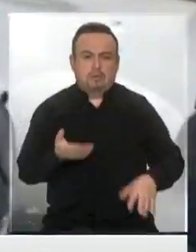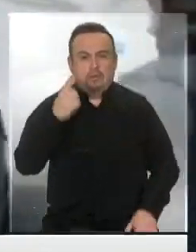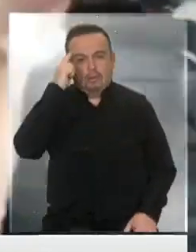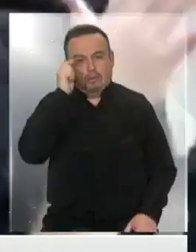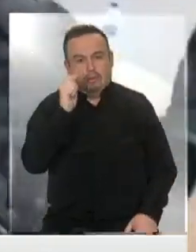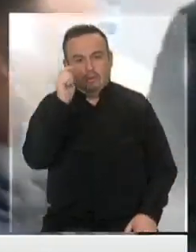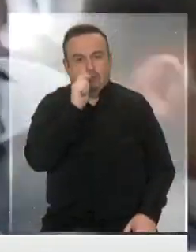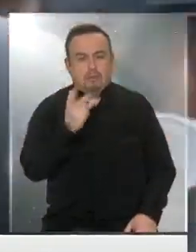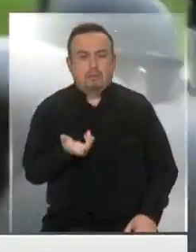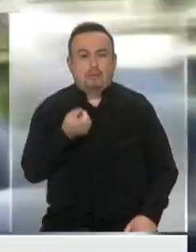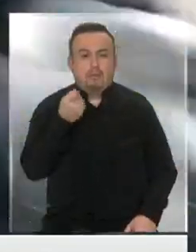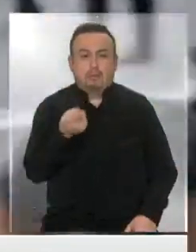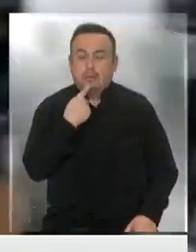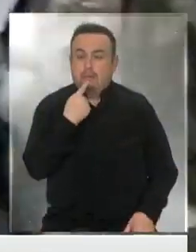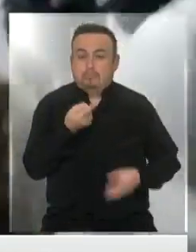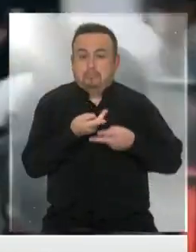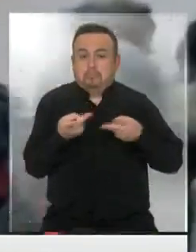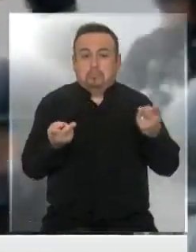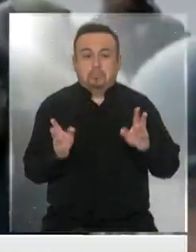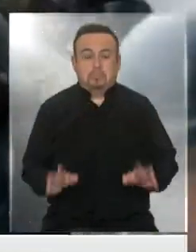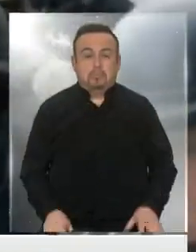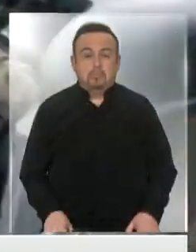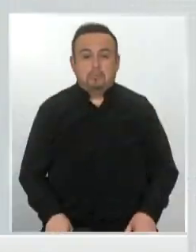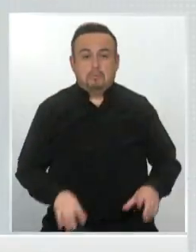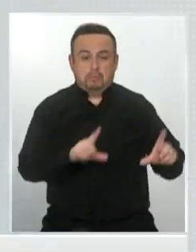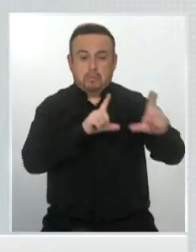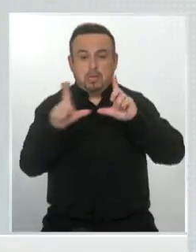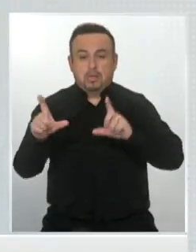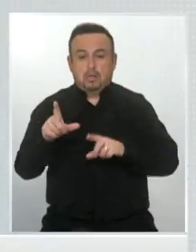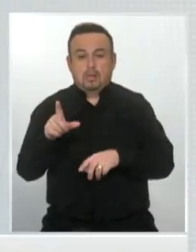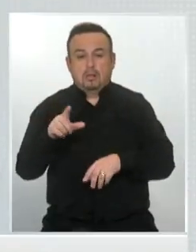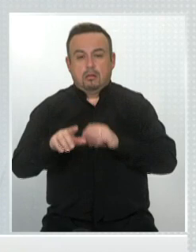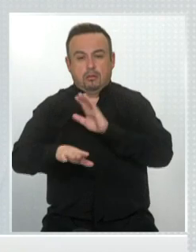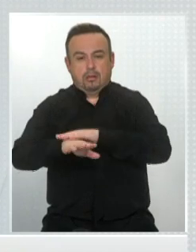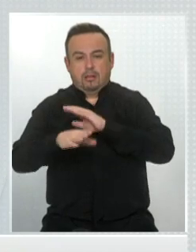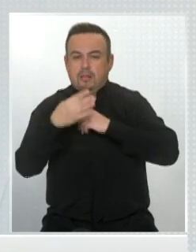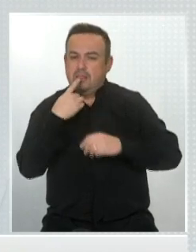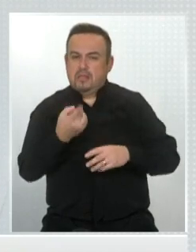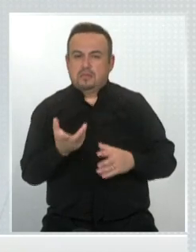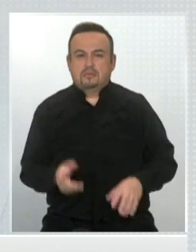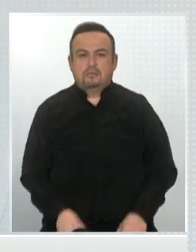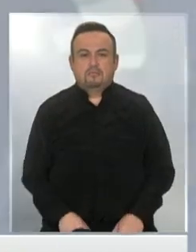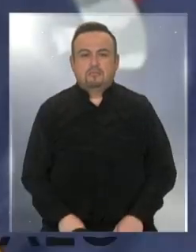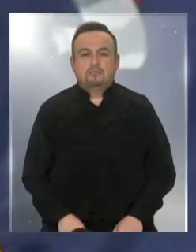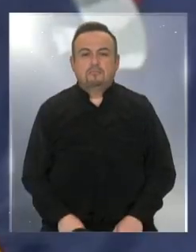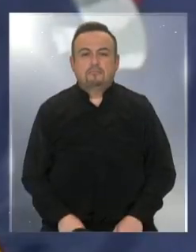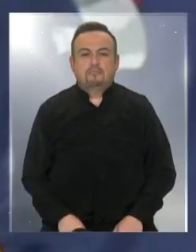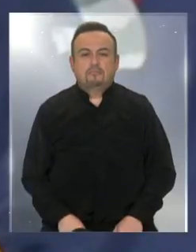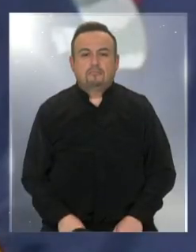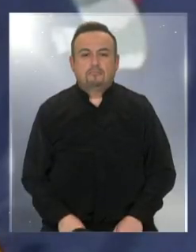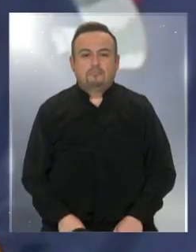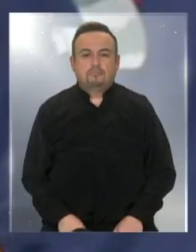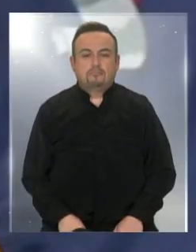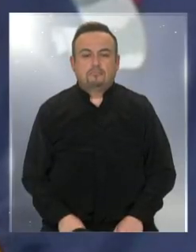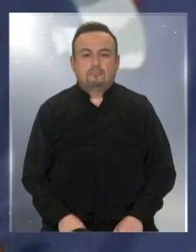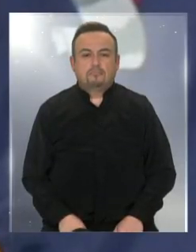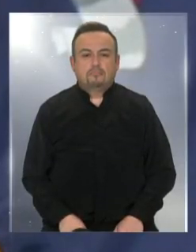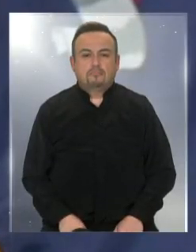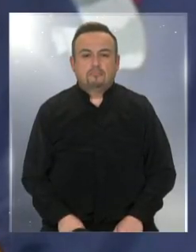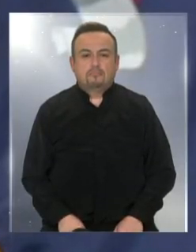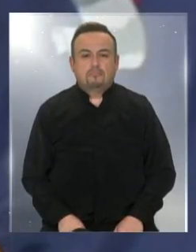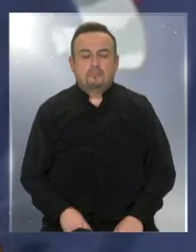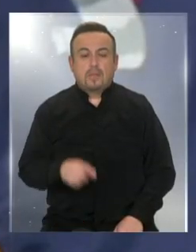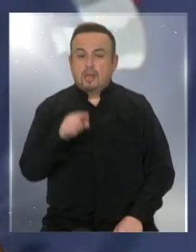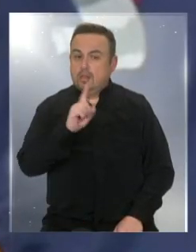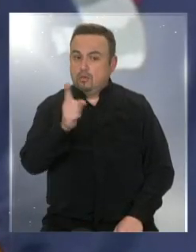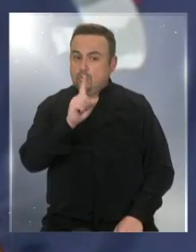teoría que él vio aparentemente en un canal de ultraderecha. Not a piece of proof. No